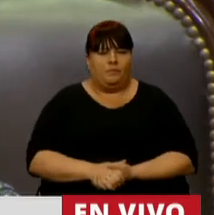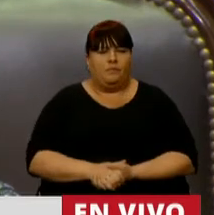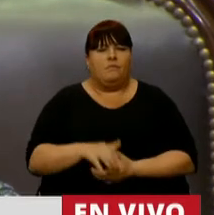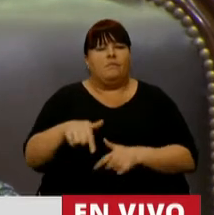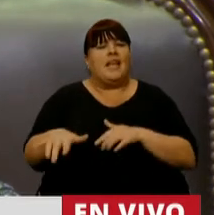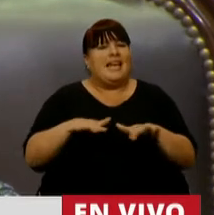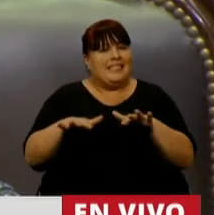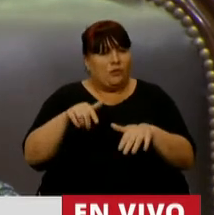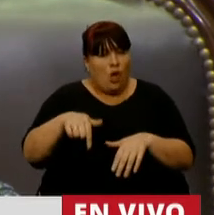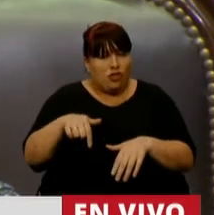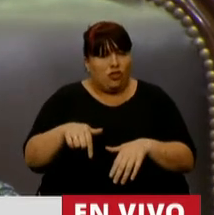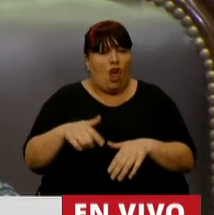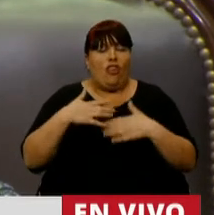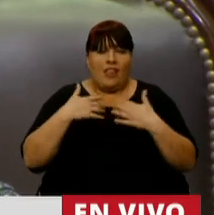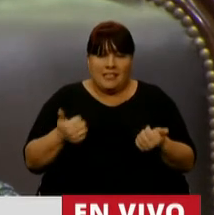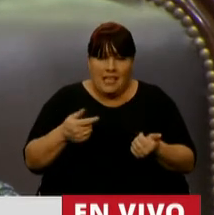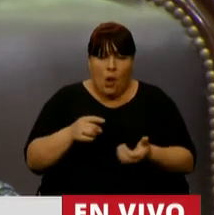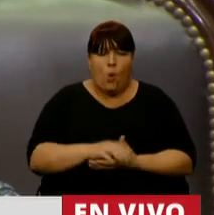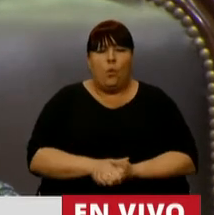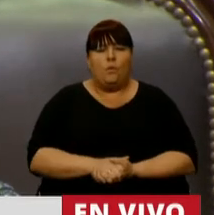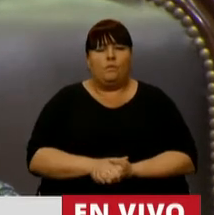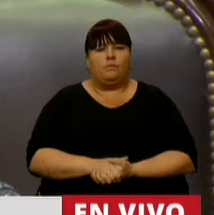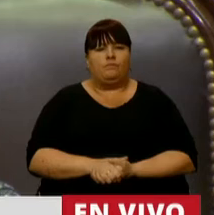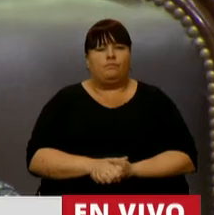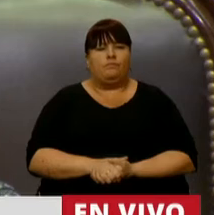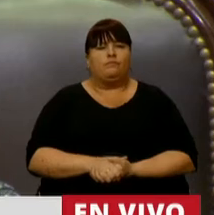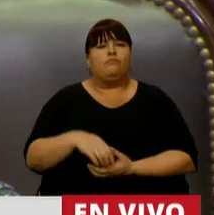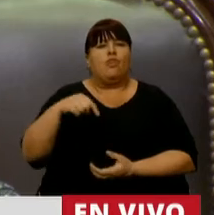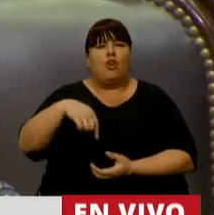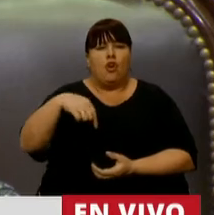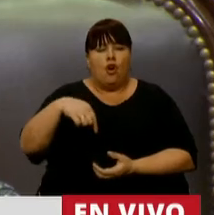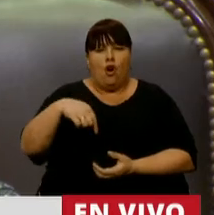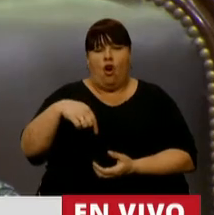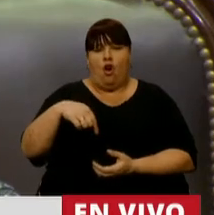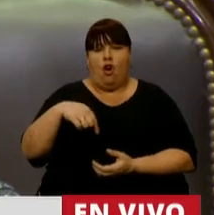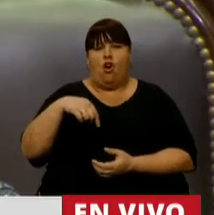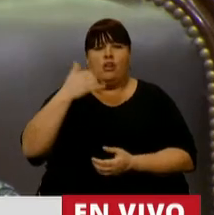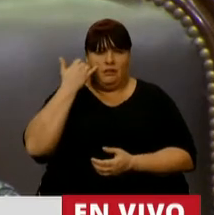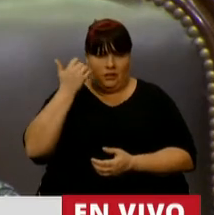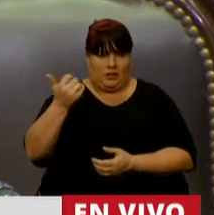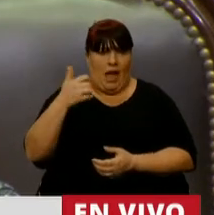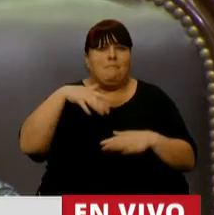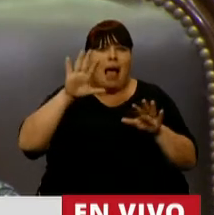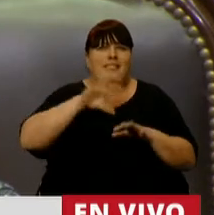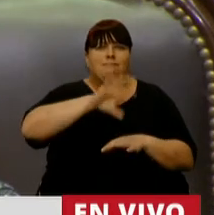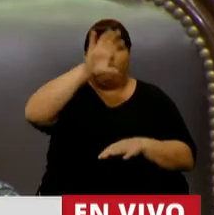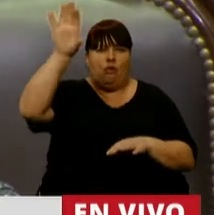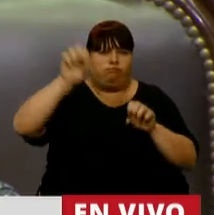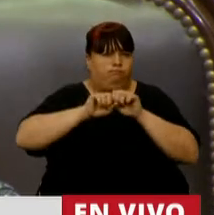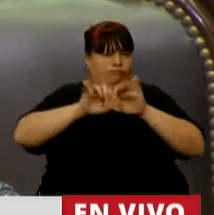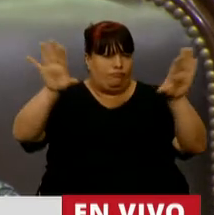Esta situación sanitaria que hoy está llegando con fuerza al interior del país,